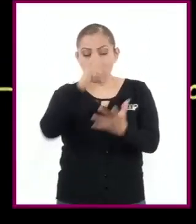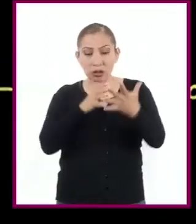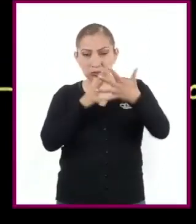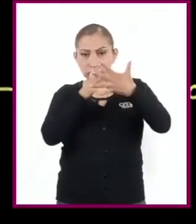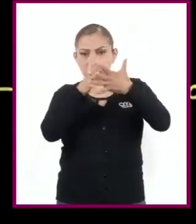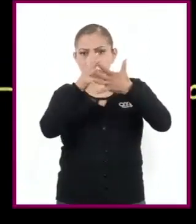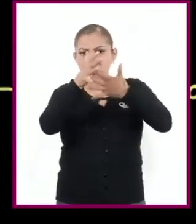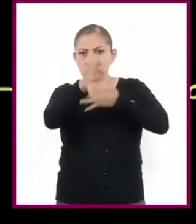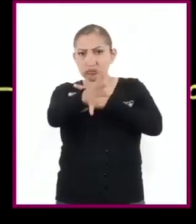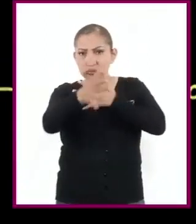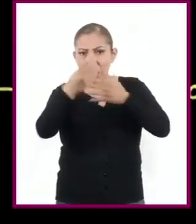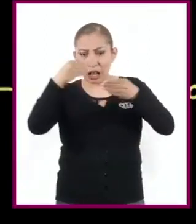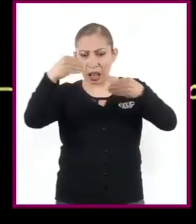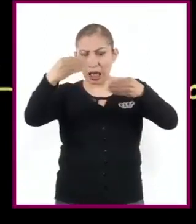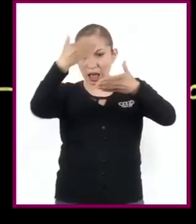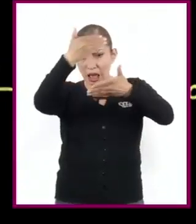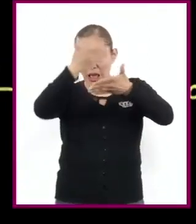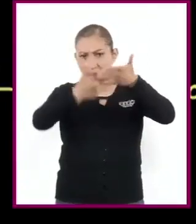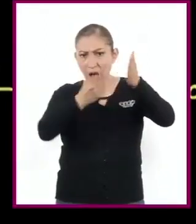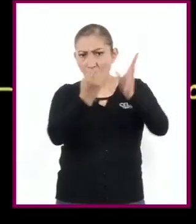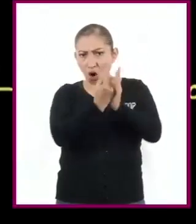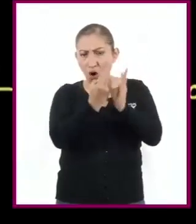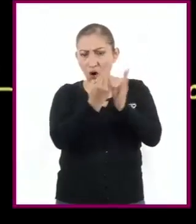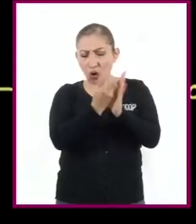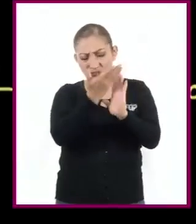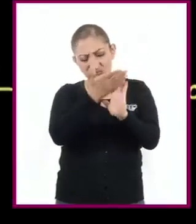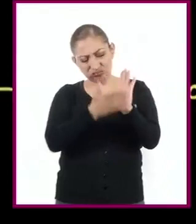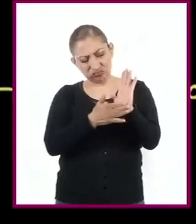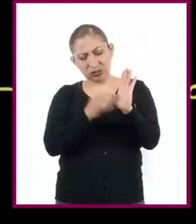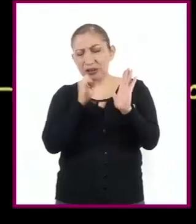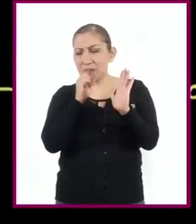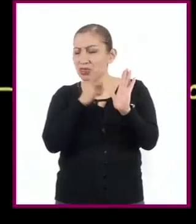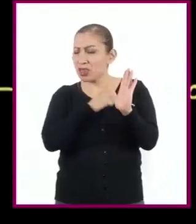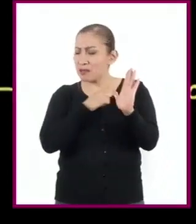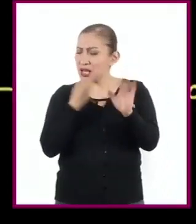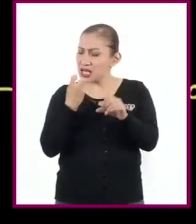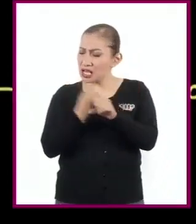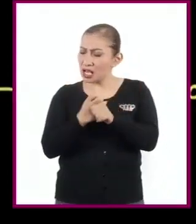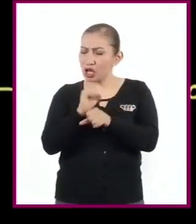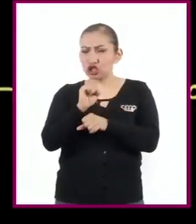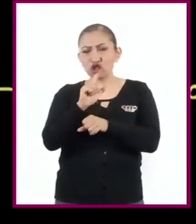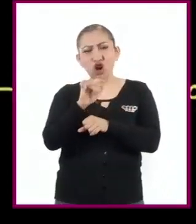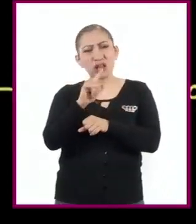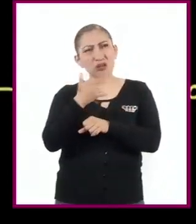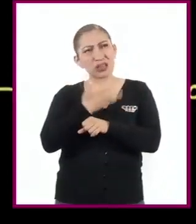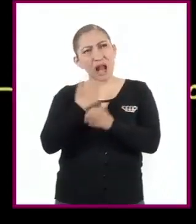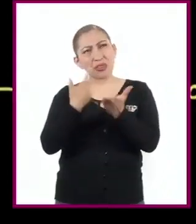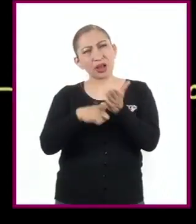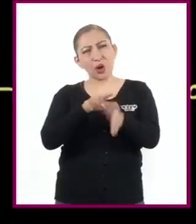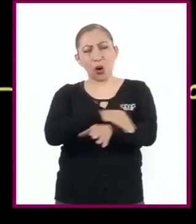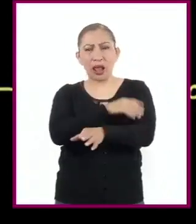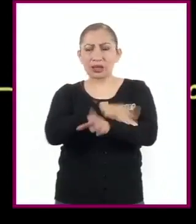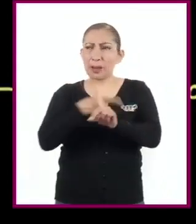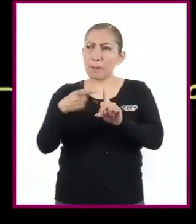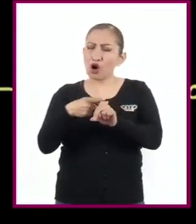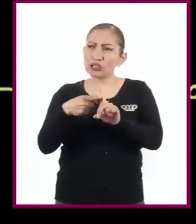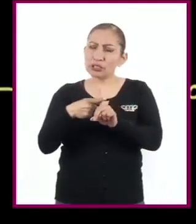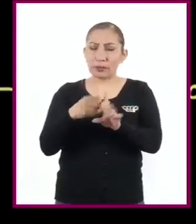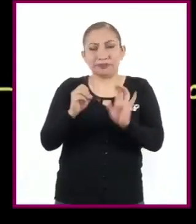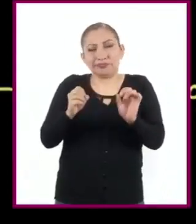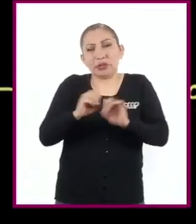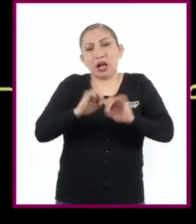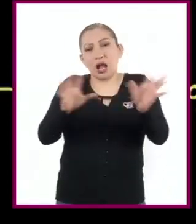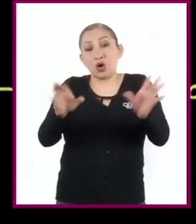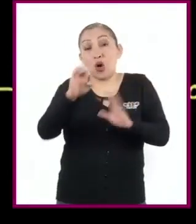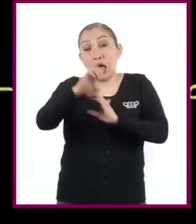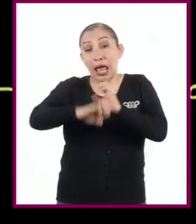pasaba a través de la lámina. También supo que tenía que ser sólido y cargado positivamente porque, bueno,